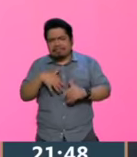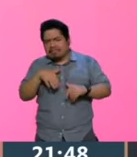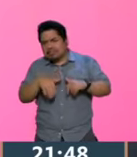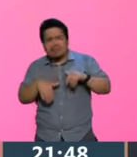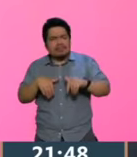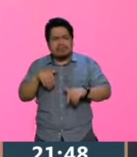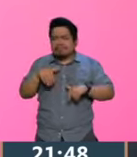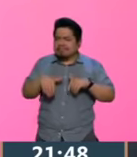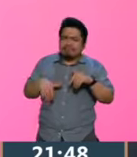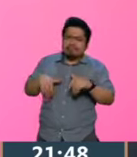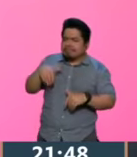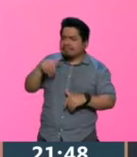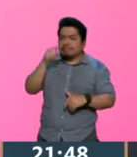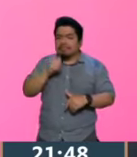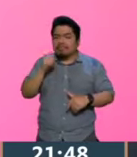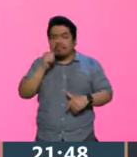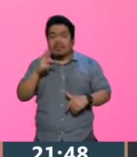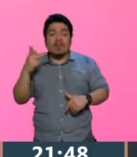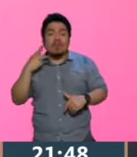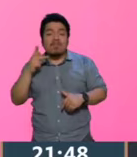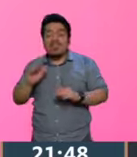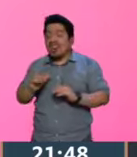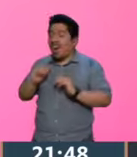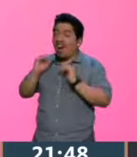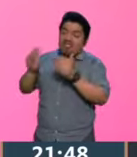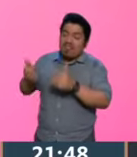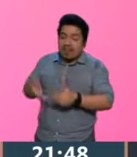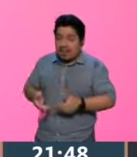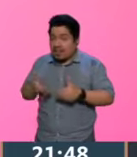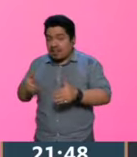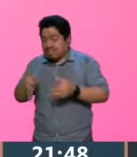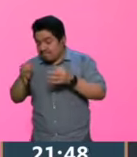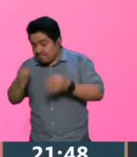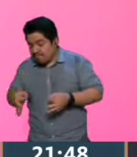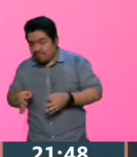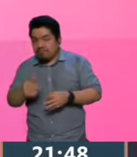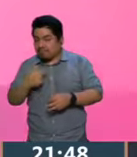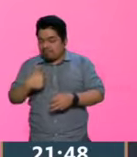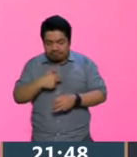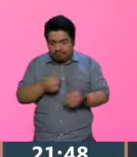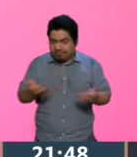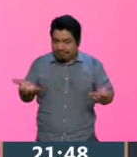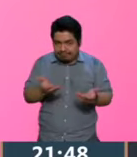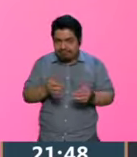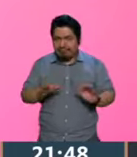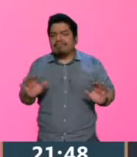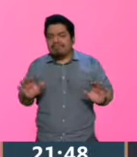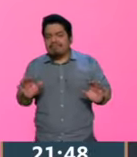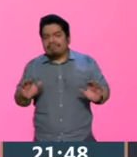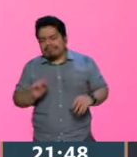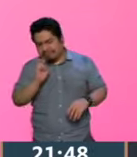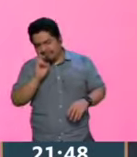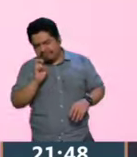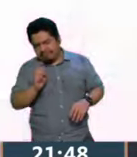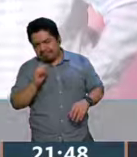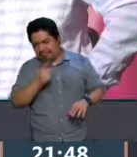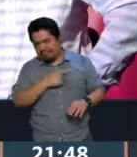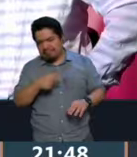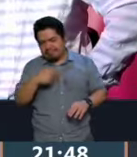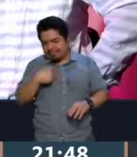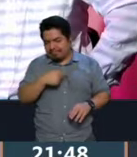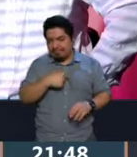como lo hacemos, la política se hace en la calle, es la única forma en la que se tiene que hacer y así lo hemos estado haciendo. Entonces, eso es lo que pueden esperar